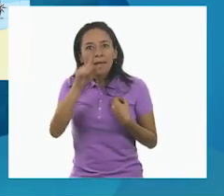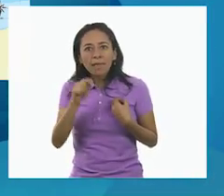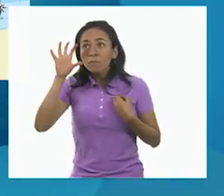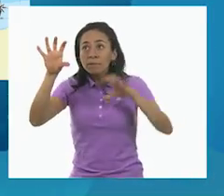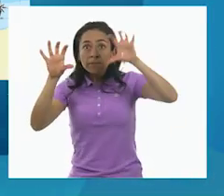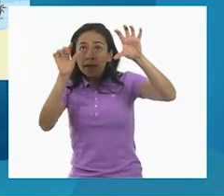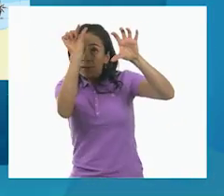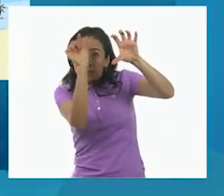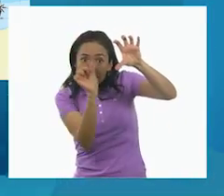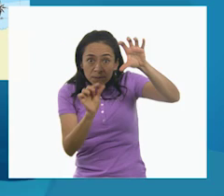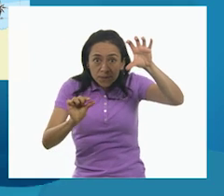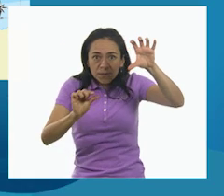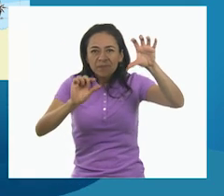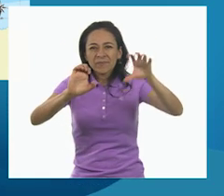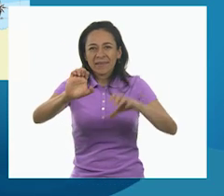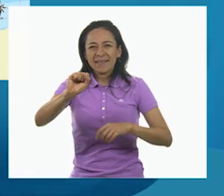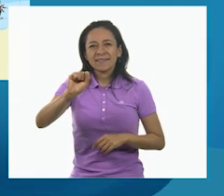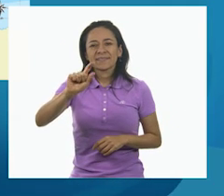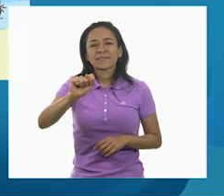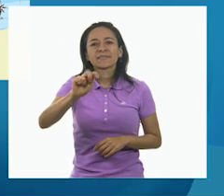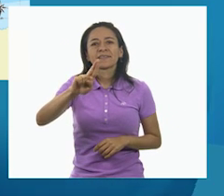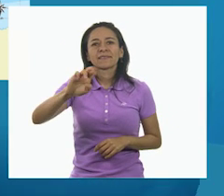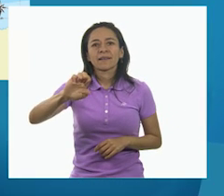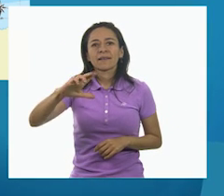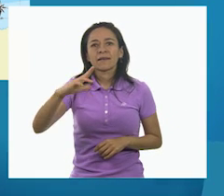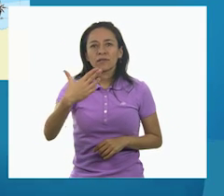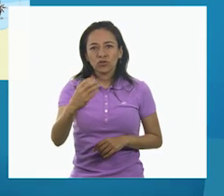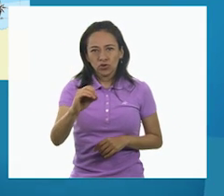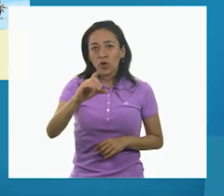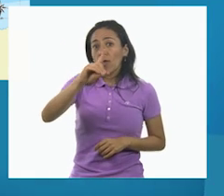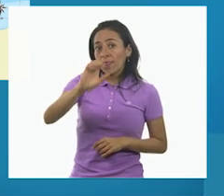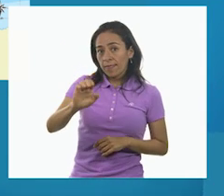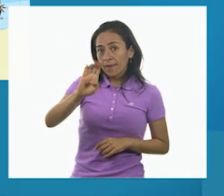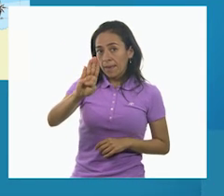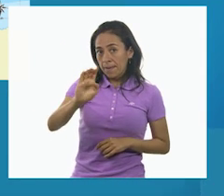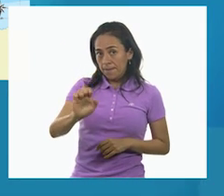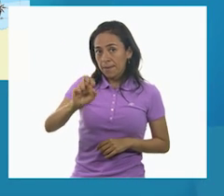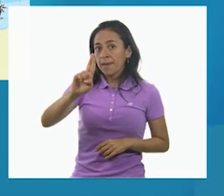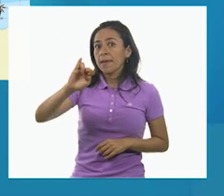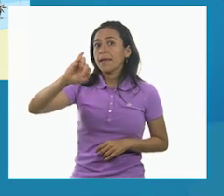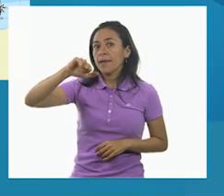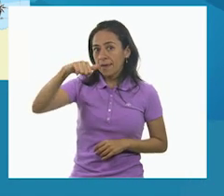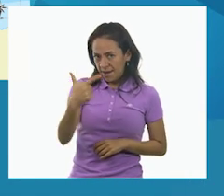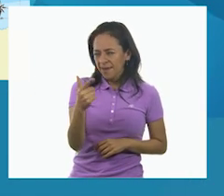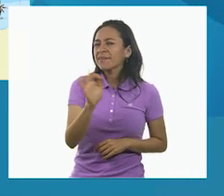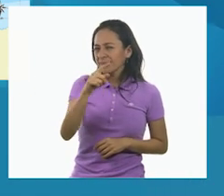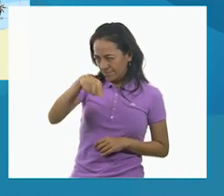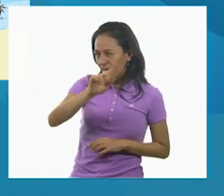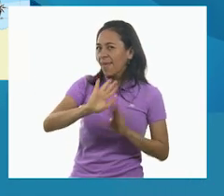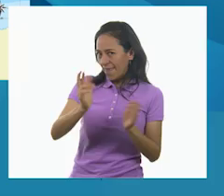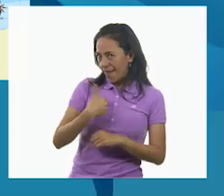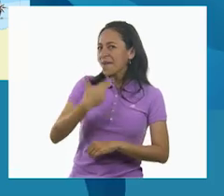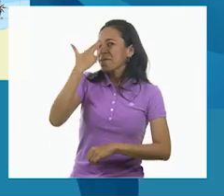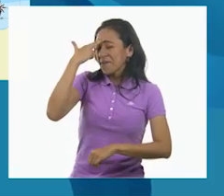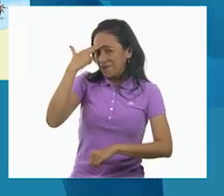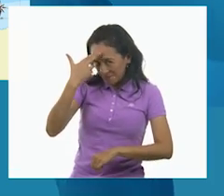lo tienen muy claro porque lo hemos podido ver en clases anteriores. Como les dije, todo esto